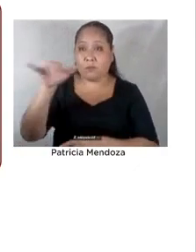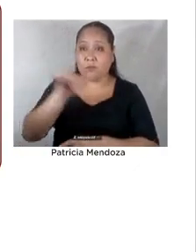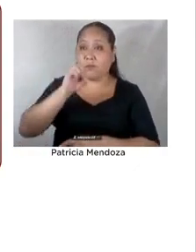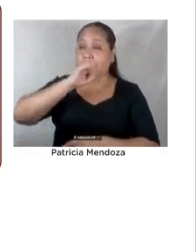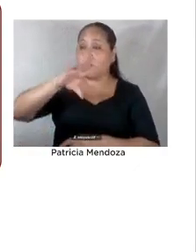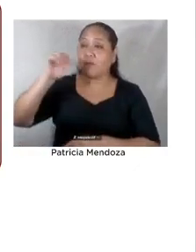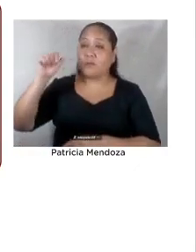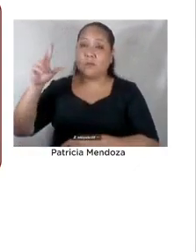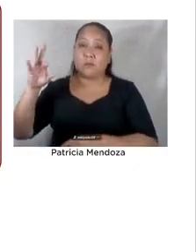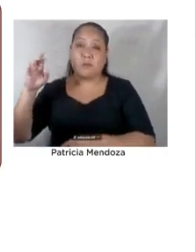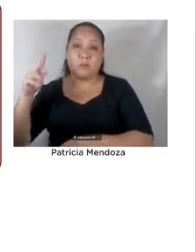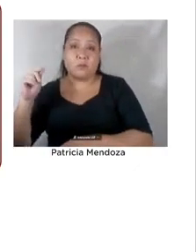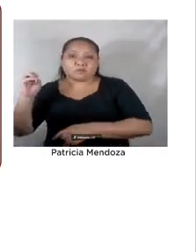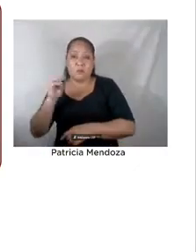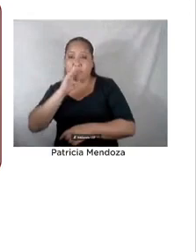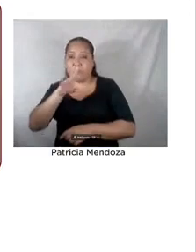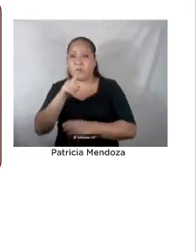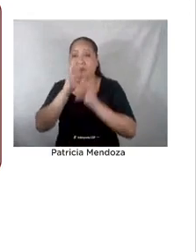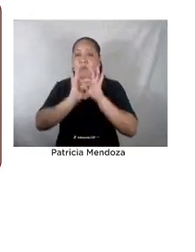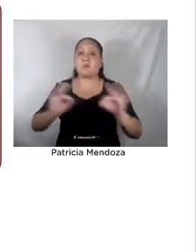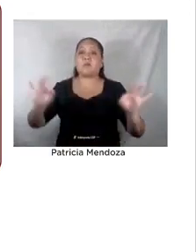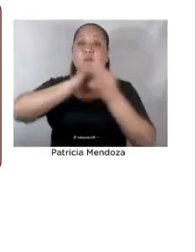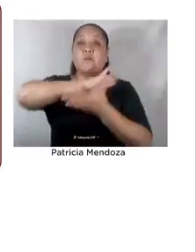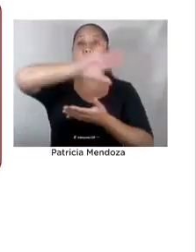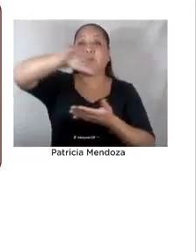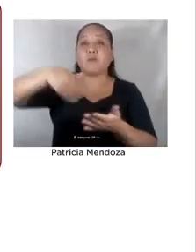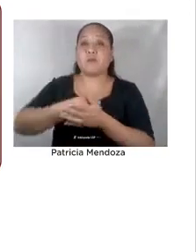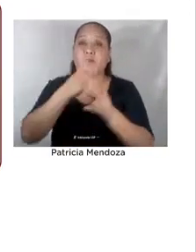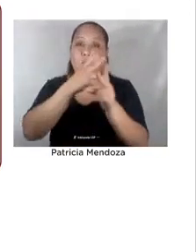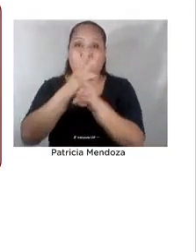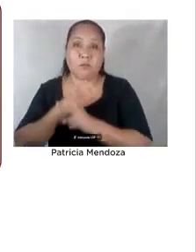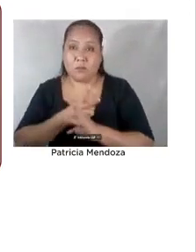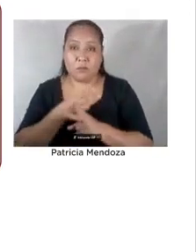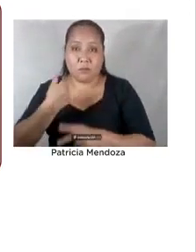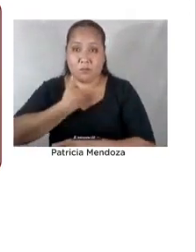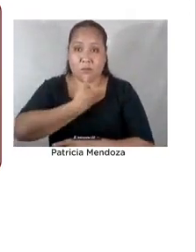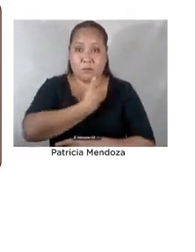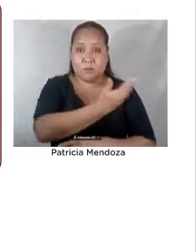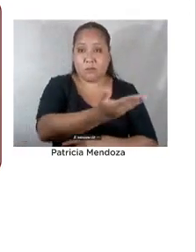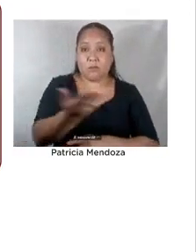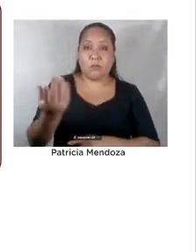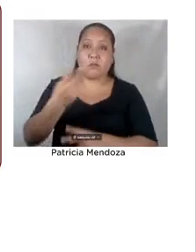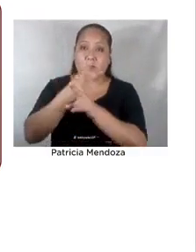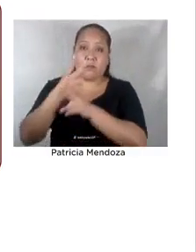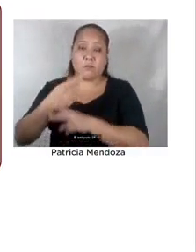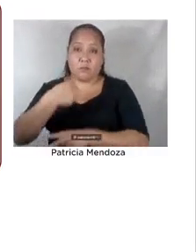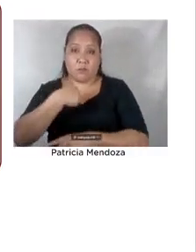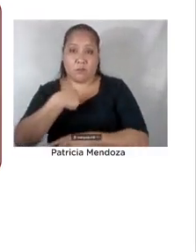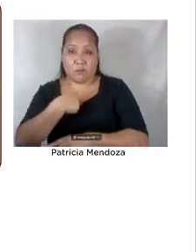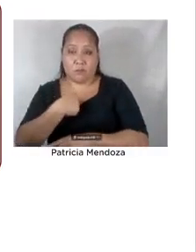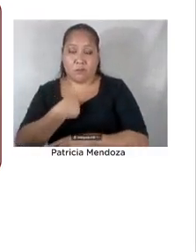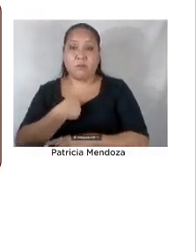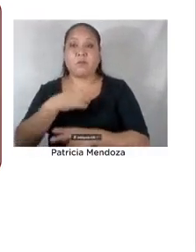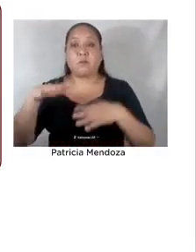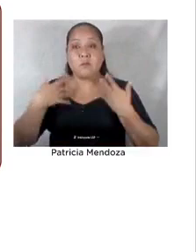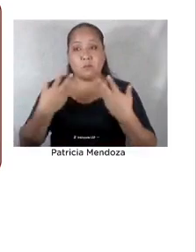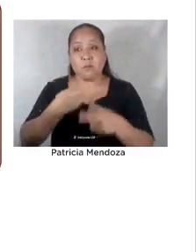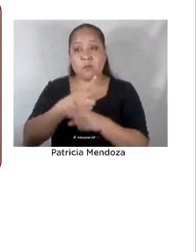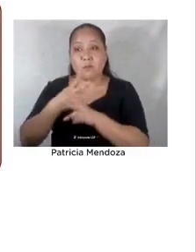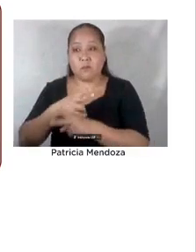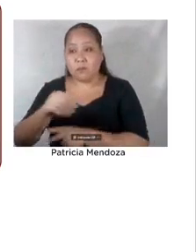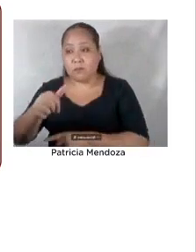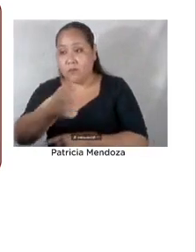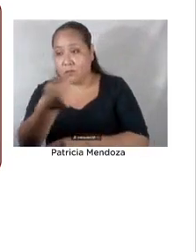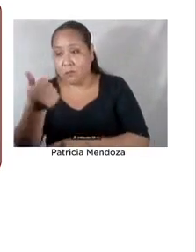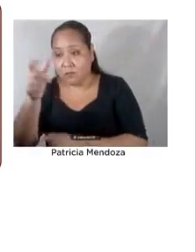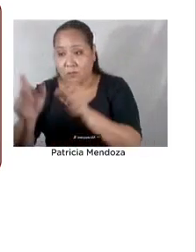importancia de que todas y todos nos cuidemos, ¿no? Si nos cuidamos nosotros, y cuidamos al resto, vamos